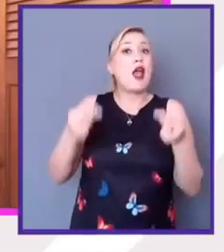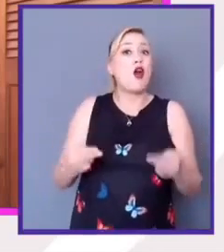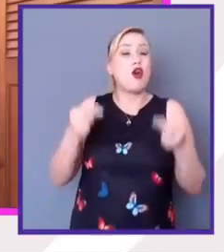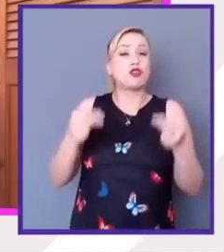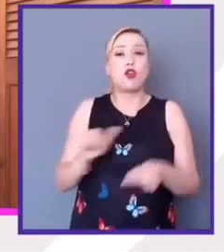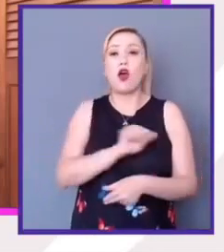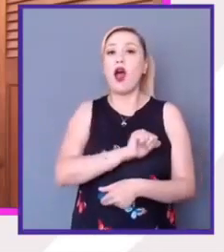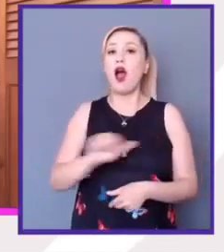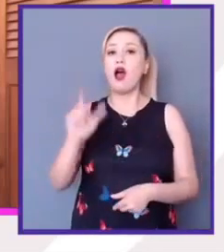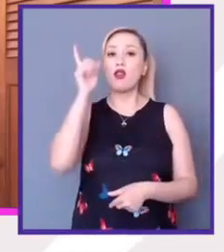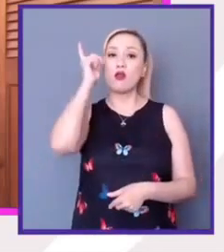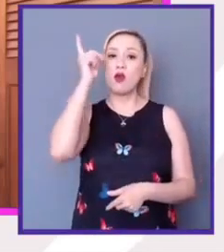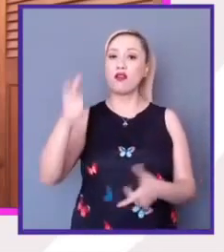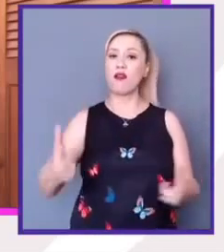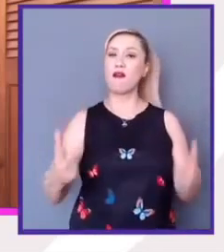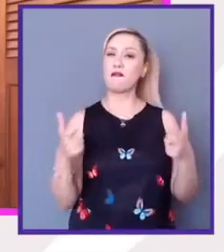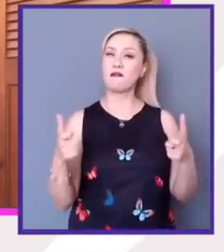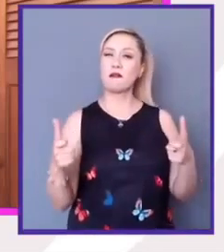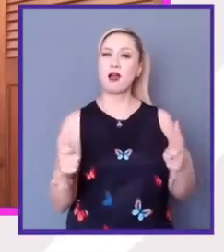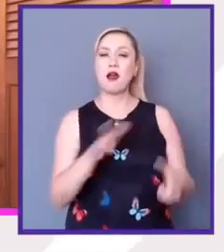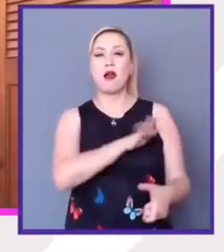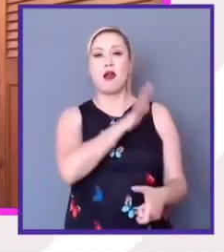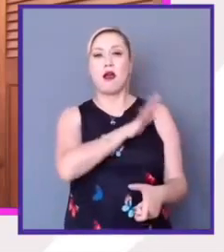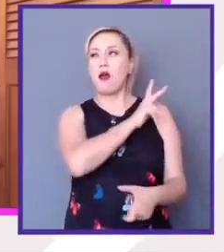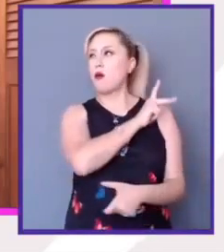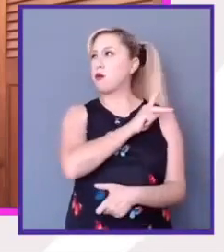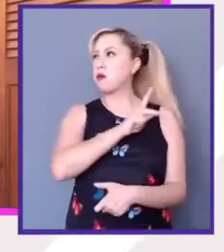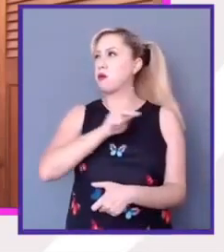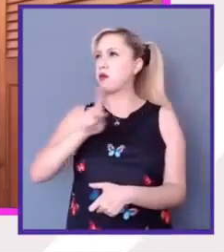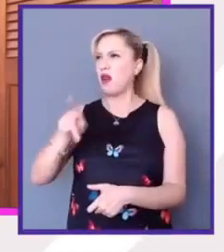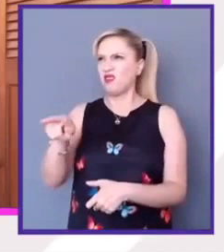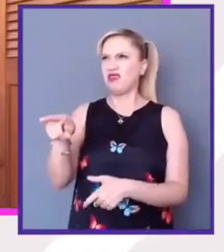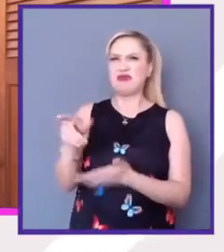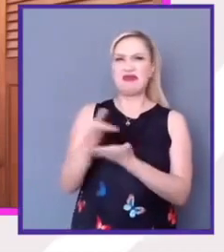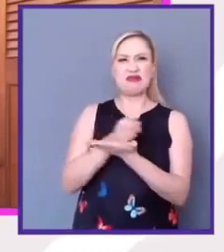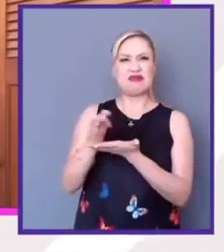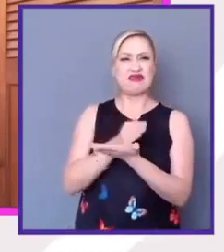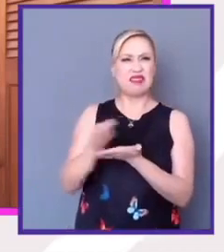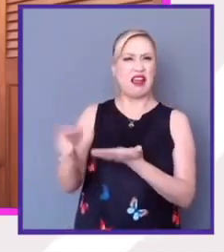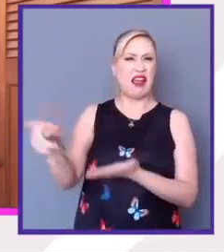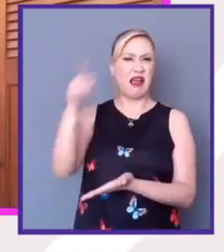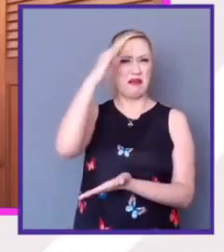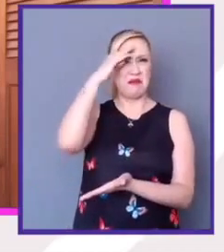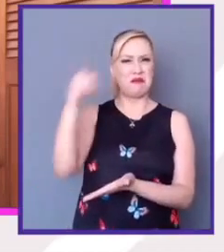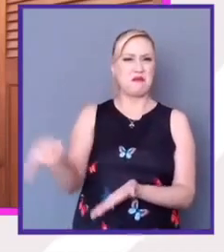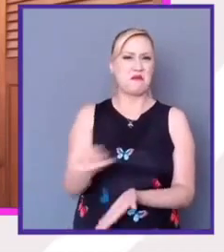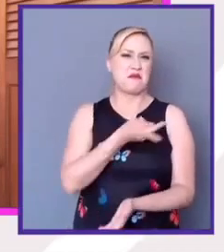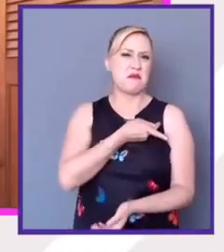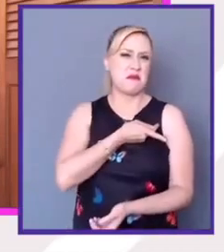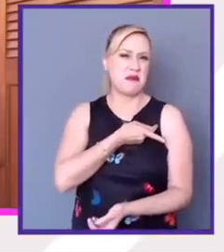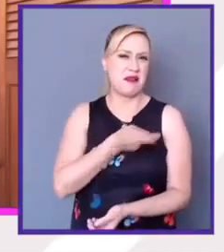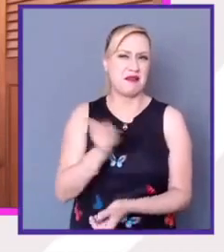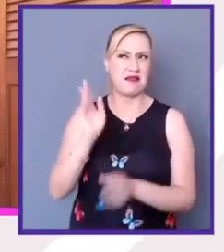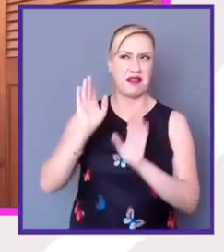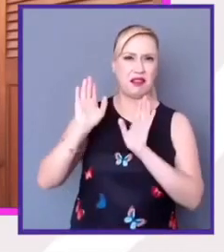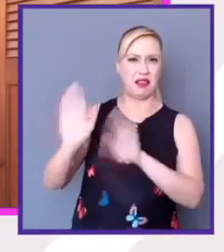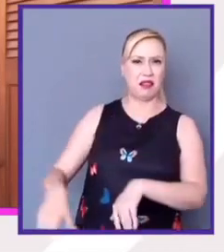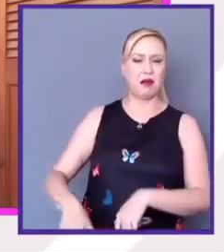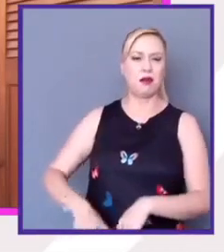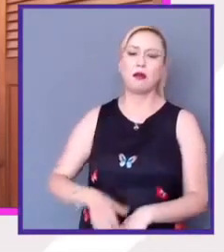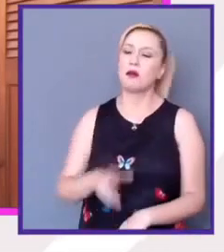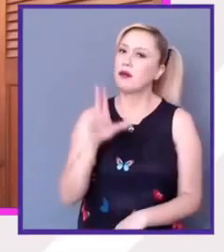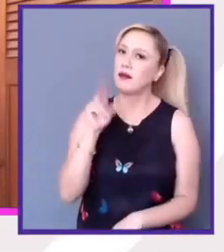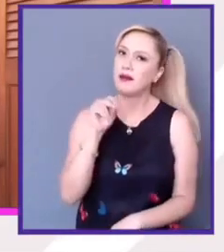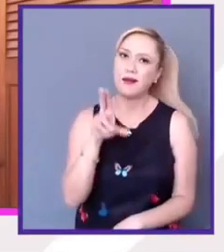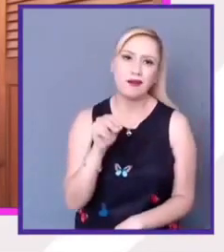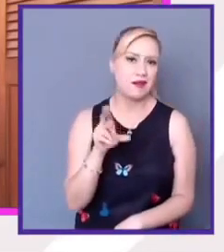Obviamente estos imaginarios pues también se construyen a partir de lo que es hacer negocios en el mundo occidental y no se piensa, la